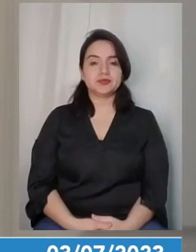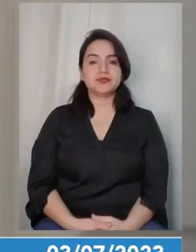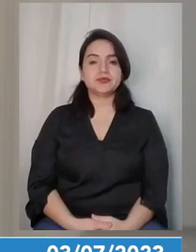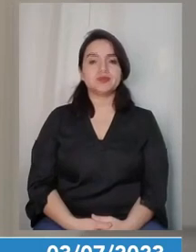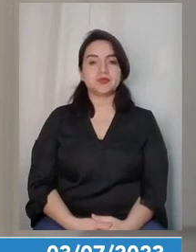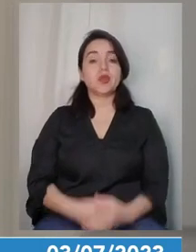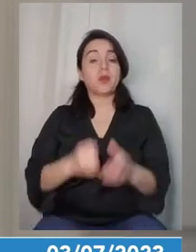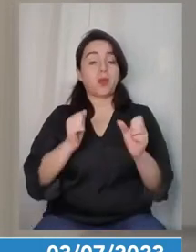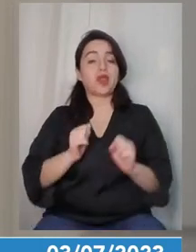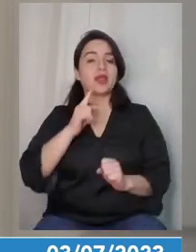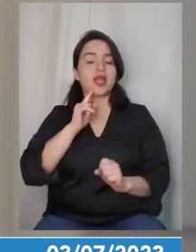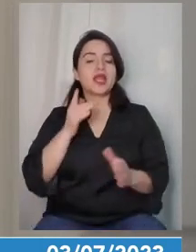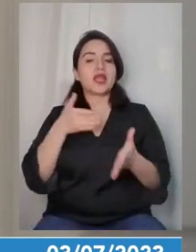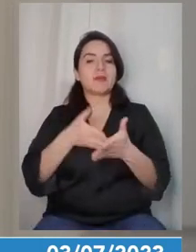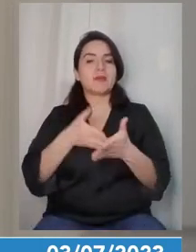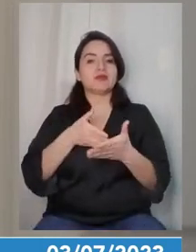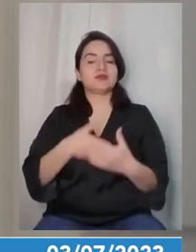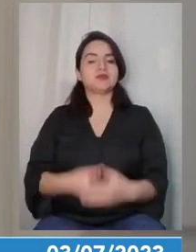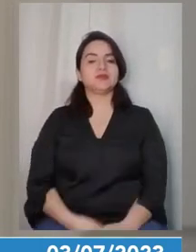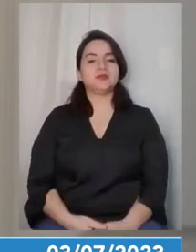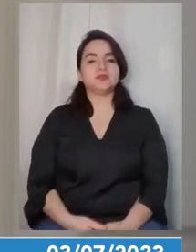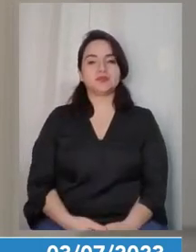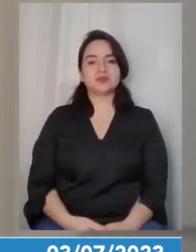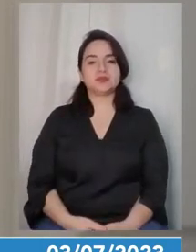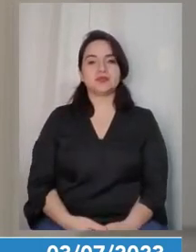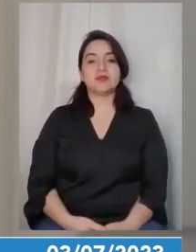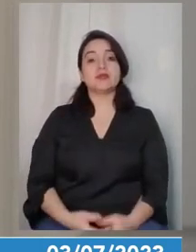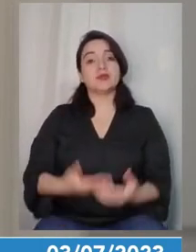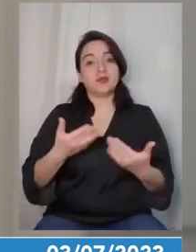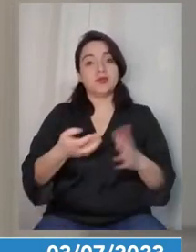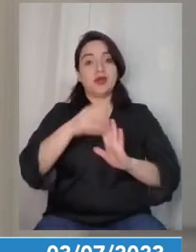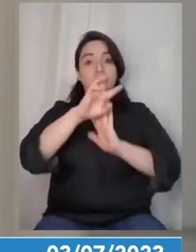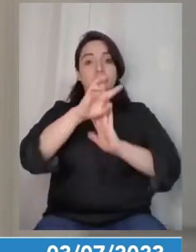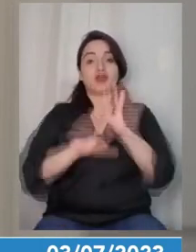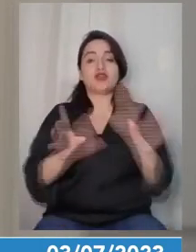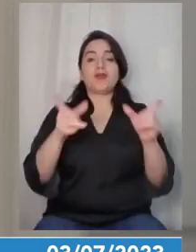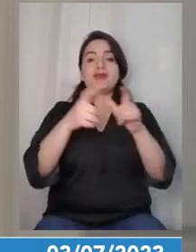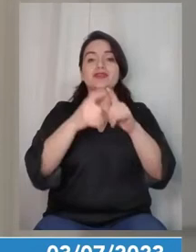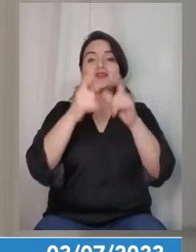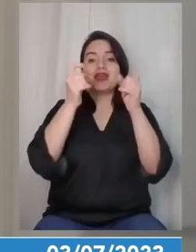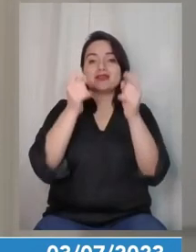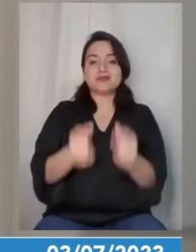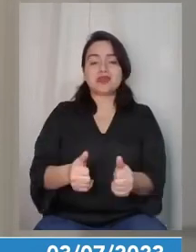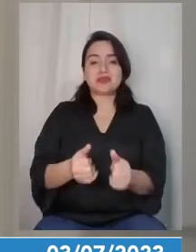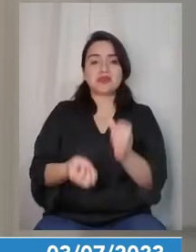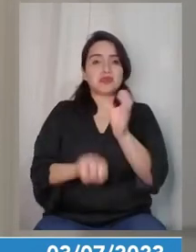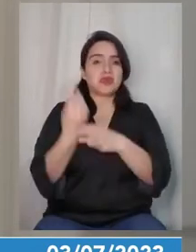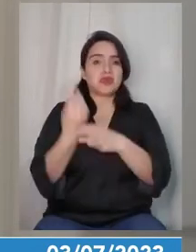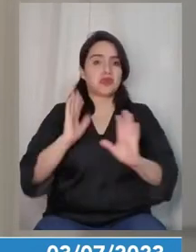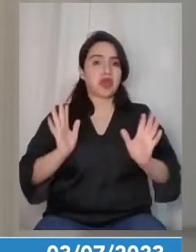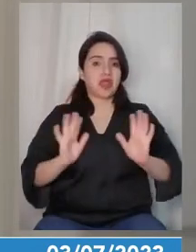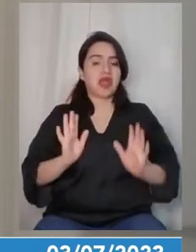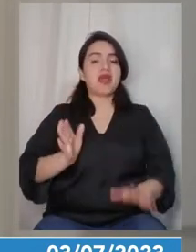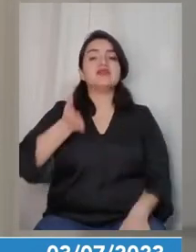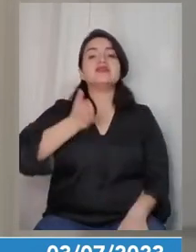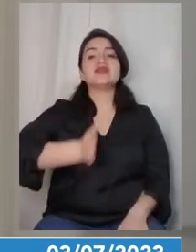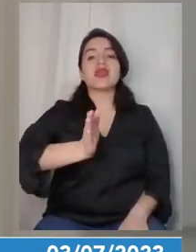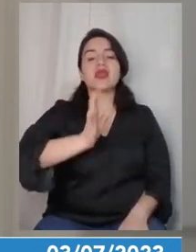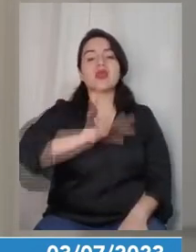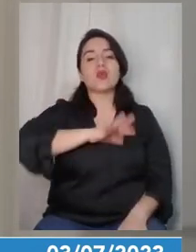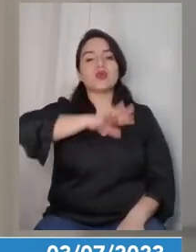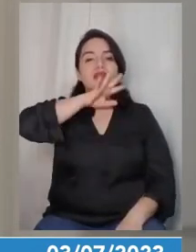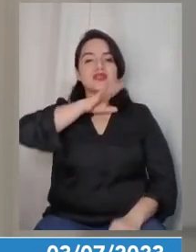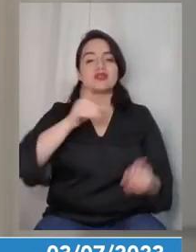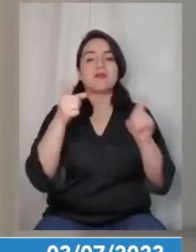eso el anteproyecto de la Comisión de Expertos no innova mayormente y sigue utilizando, ¿no es cierto?, el vocablo de la función